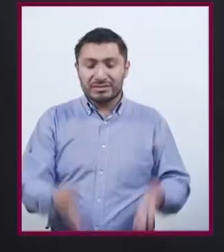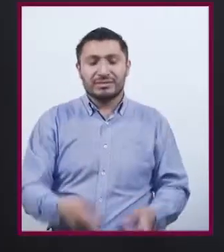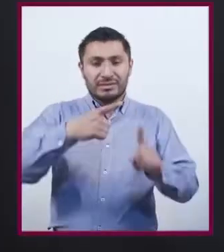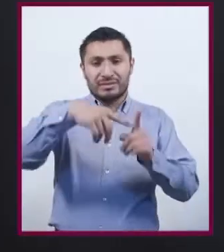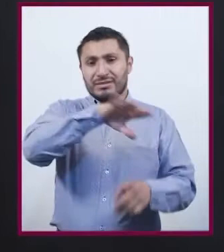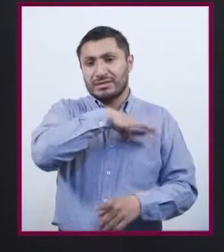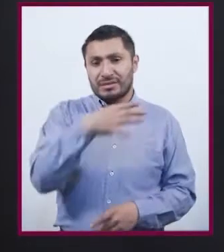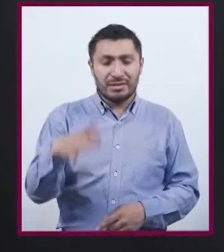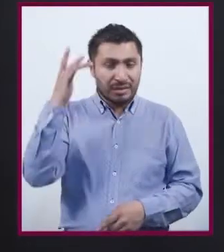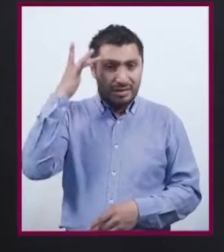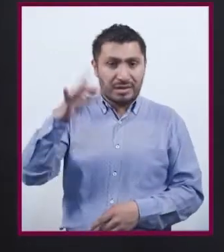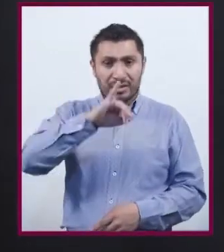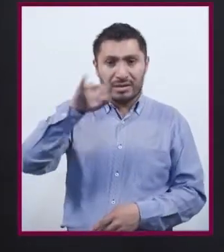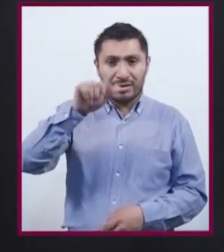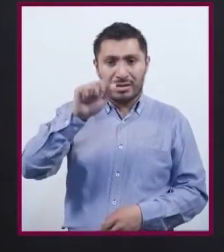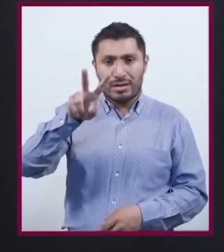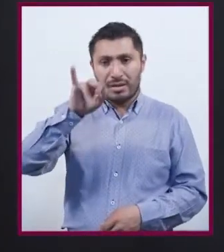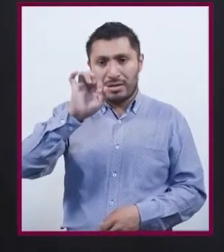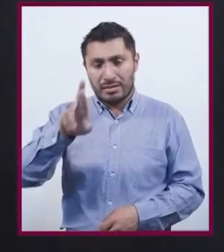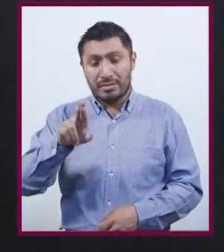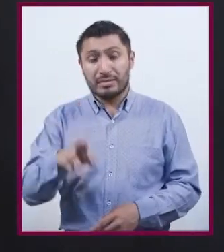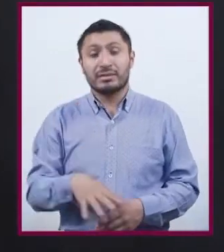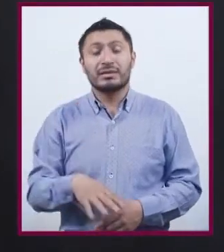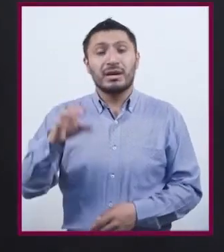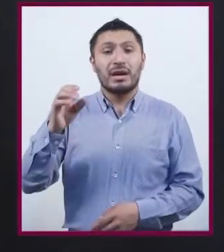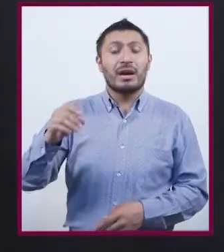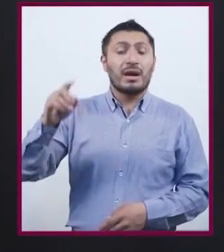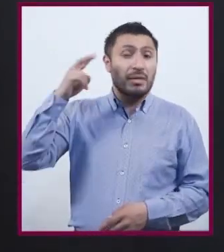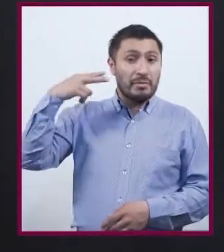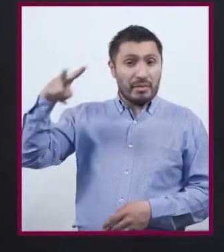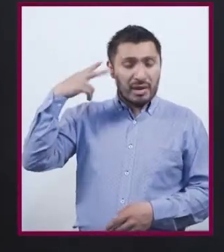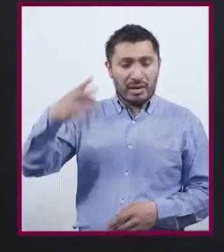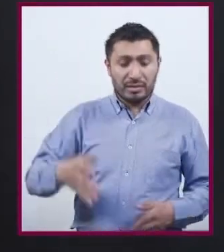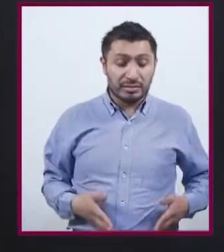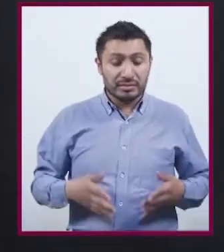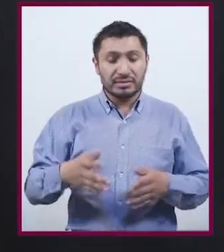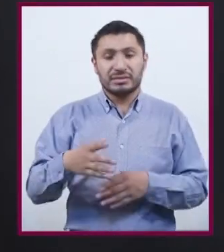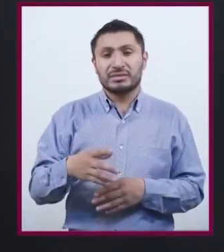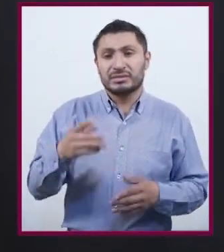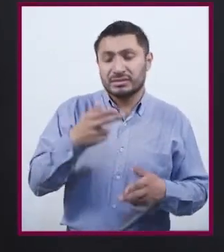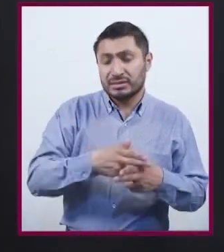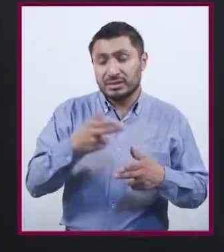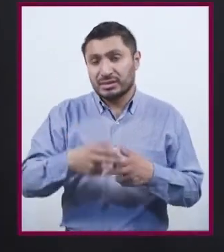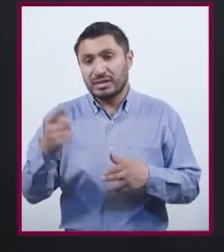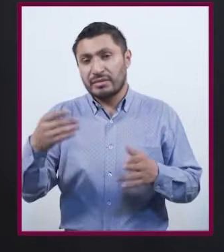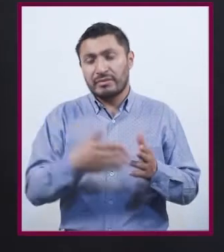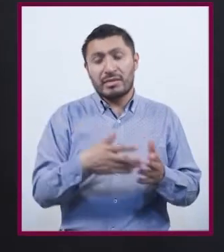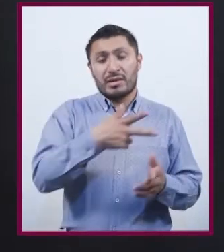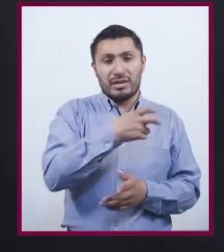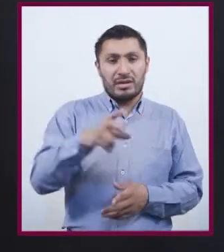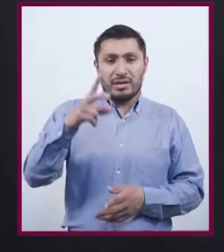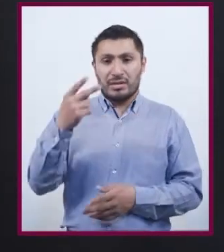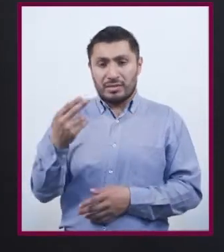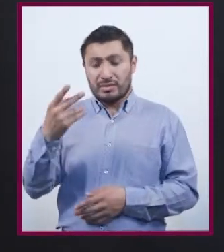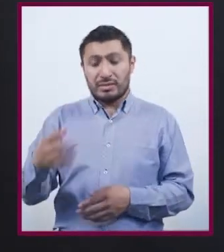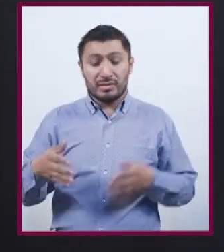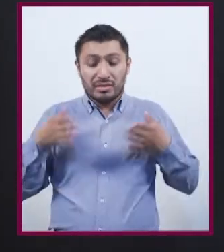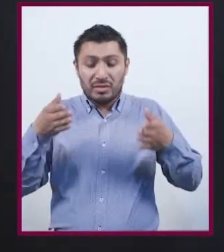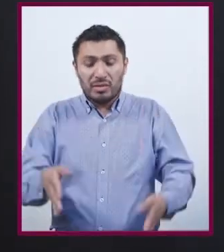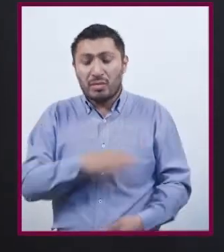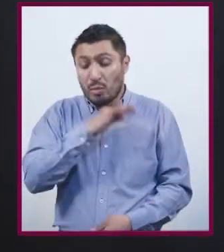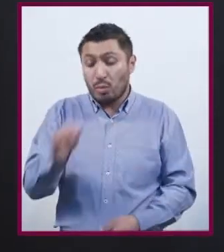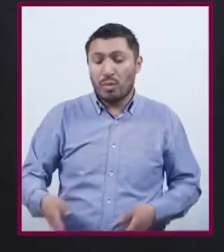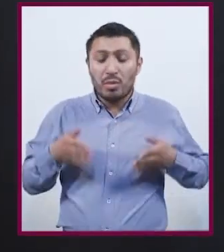En Orizaba, una villa de Veracruz, hasta 1825 los muertos se enterraban en los atrios de las